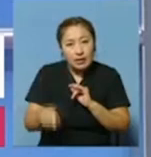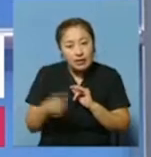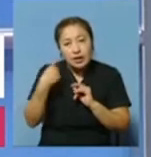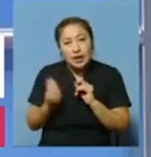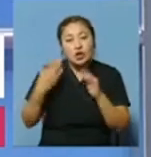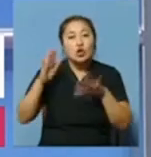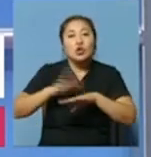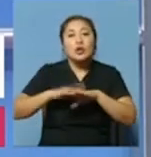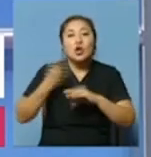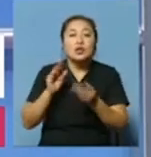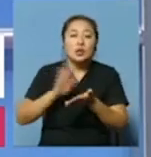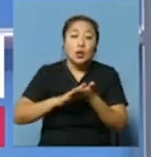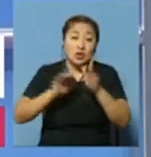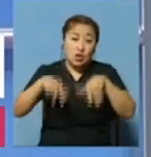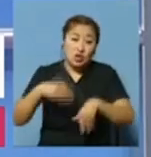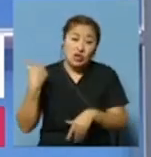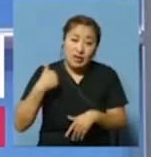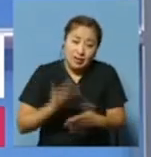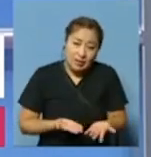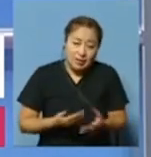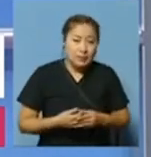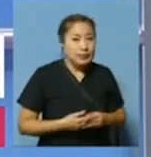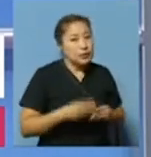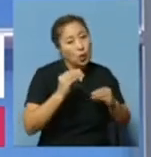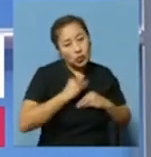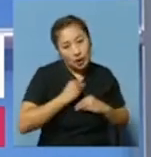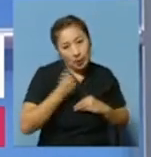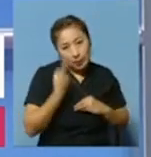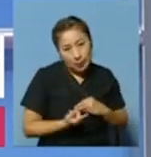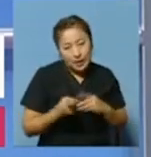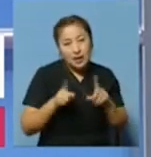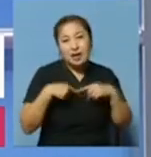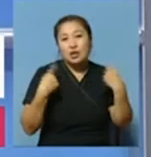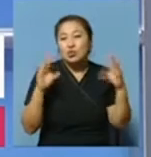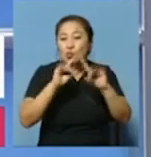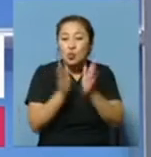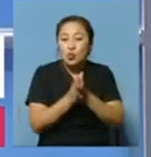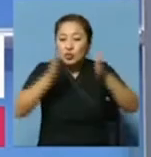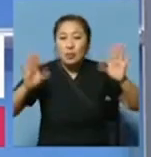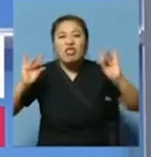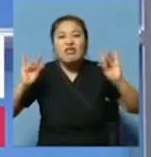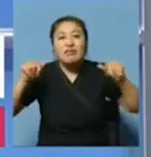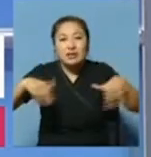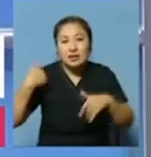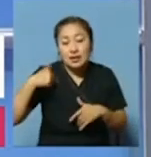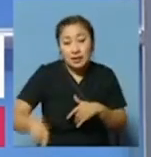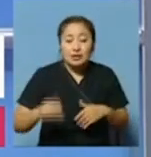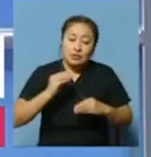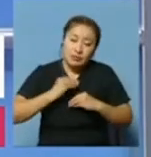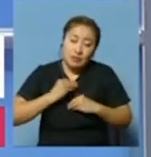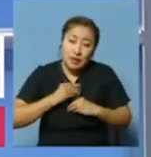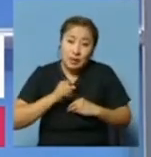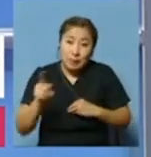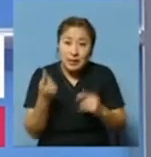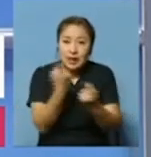principalmente la situación que está viviendo el país si lamentablemente se da en un contexto muy difícil de la argentina en donde lamentablemente